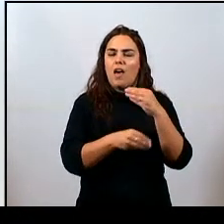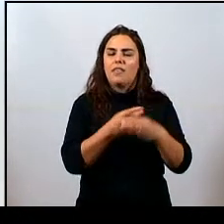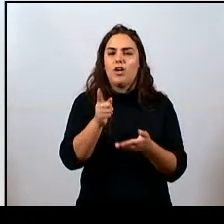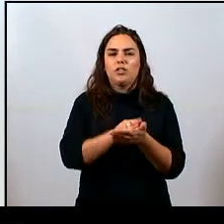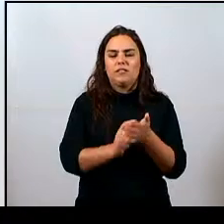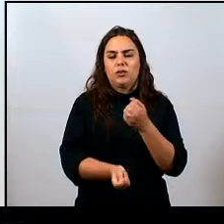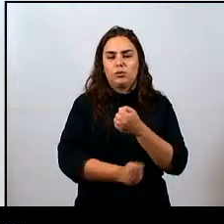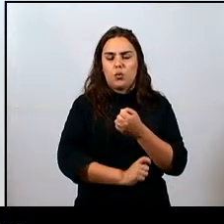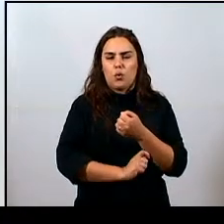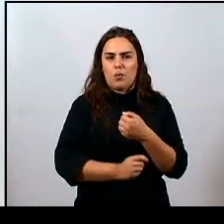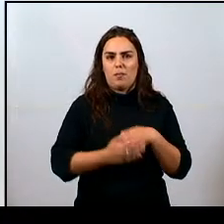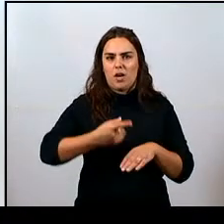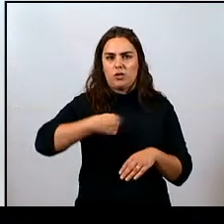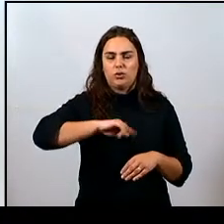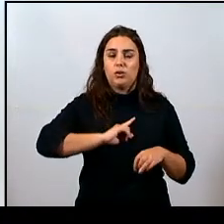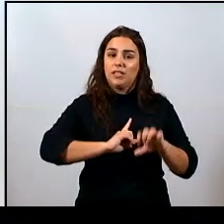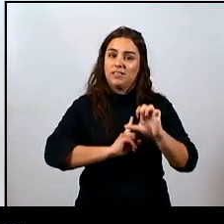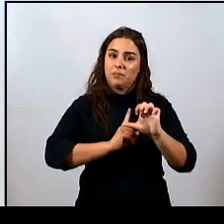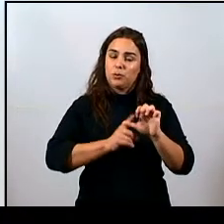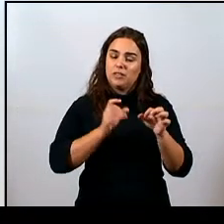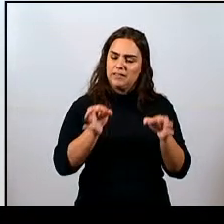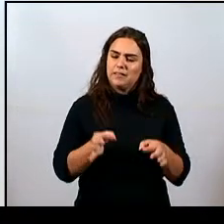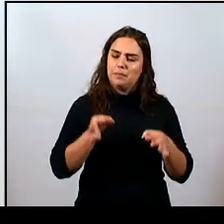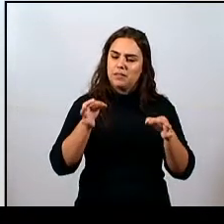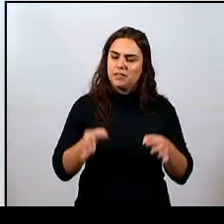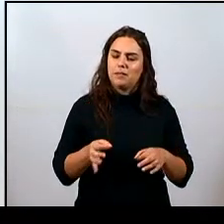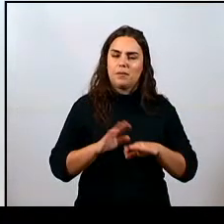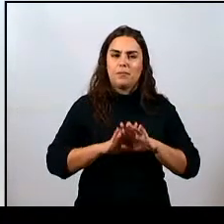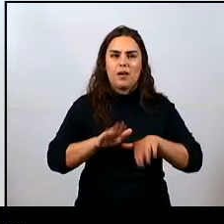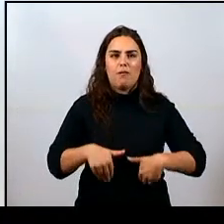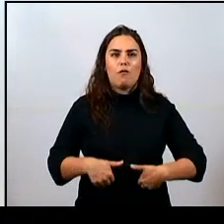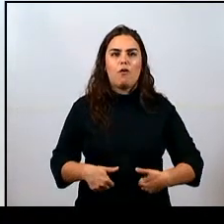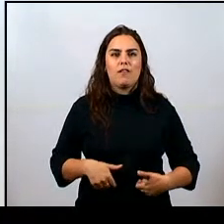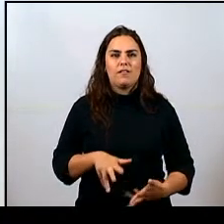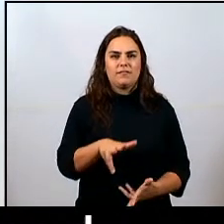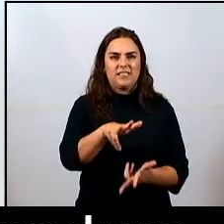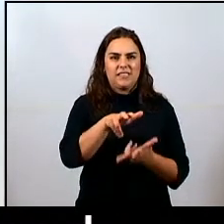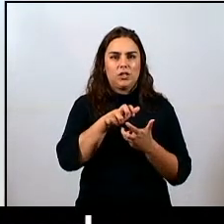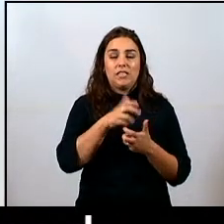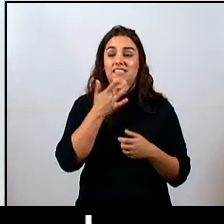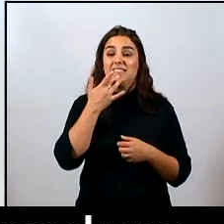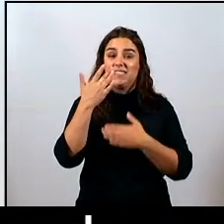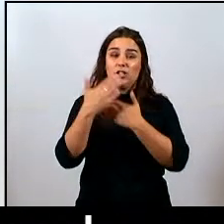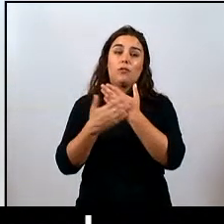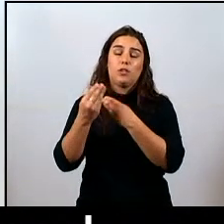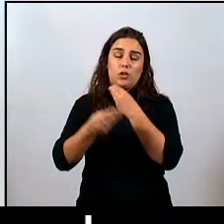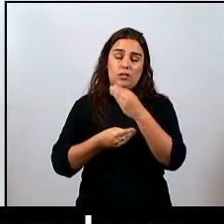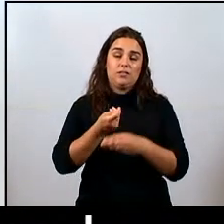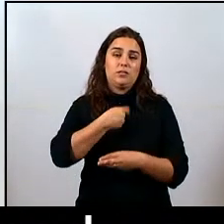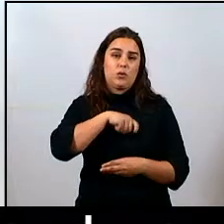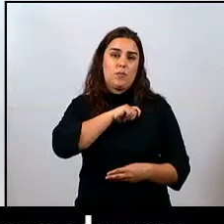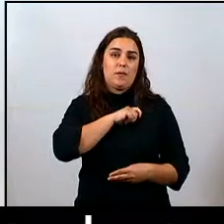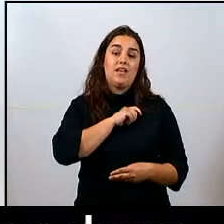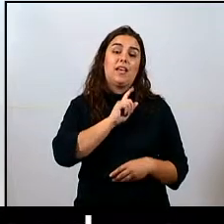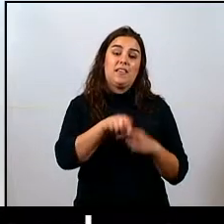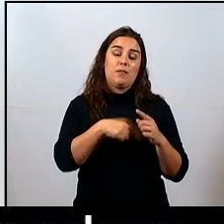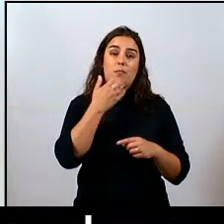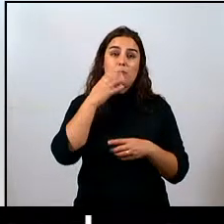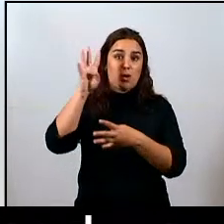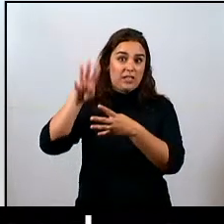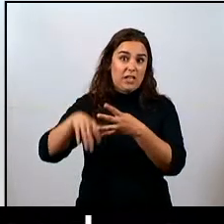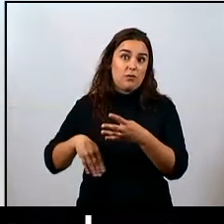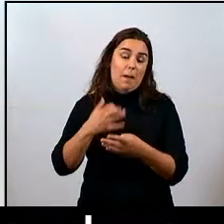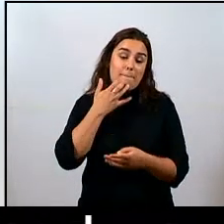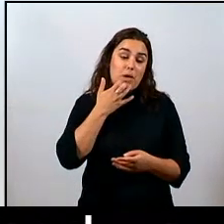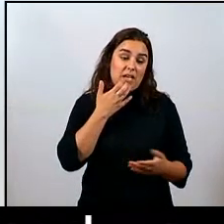al solitario. Extremadura siempre está dispuesta a revisar la fiscalidad cuando lo haga el Gobierno de España y cuando, por ejemplo, lo haga Cataluña, que